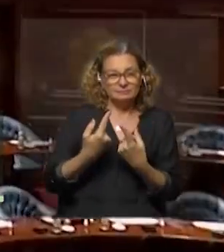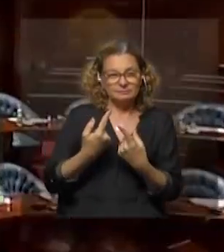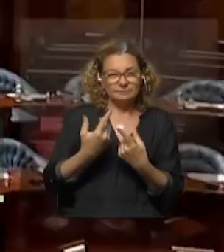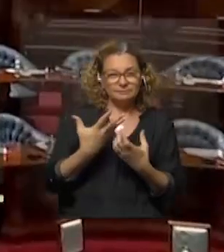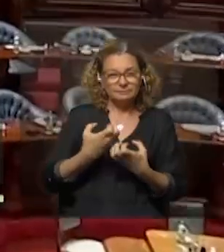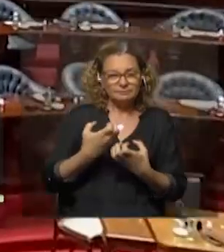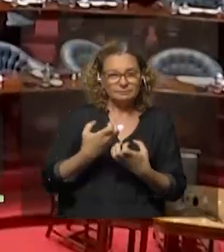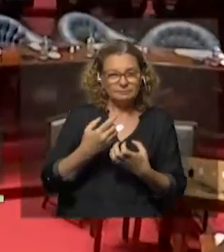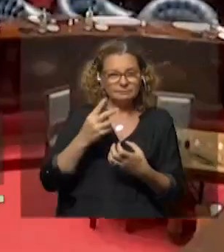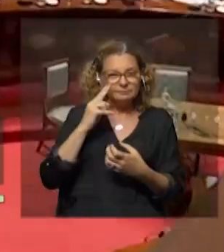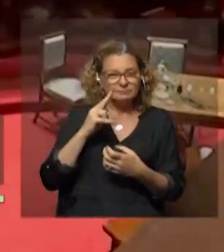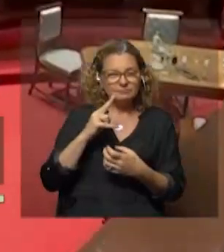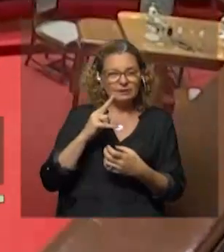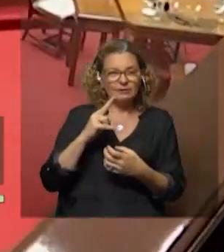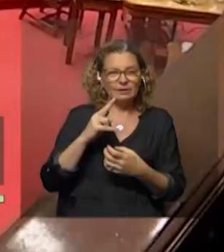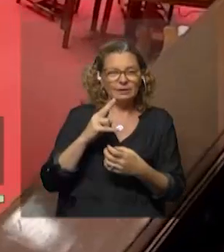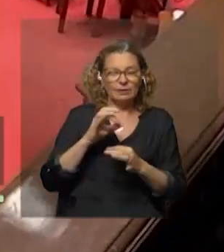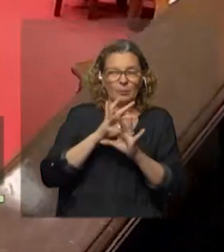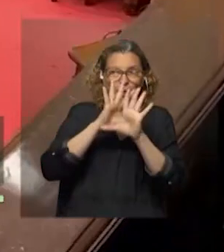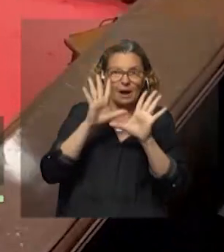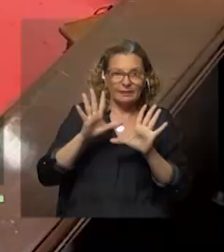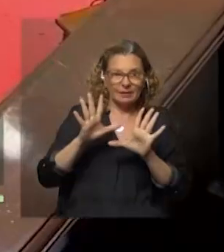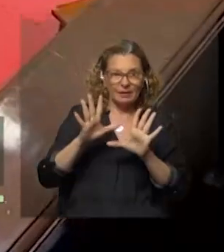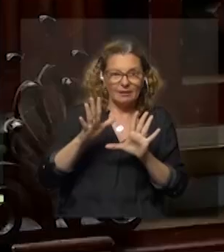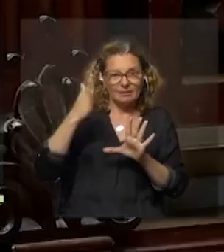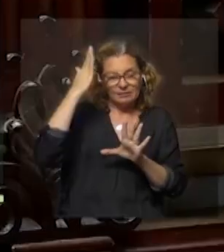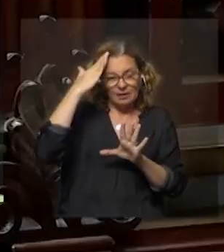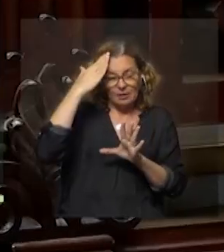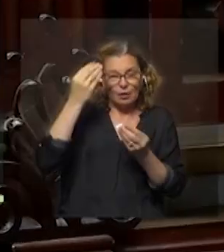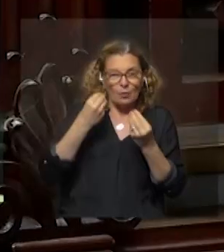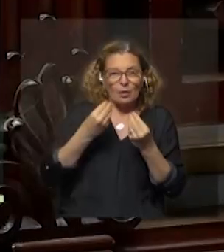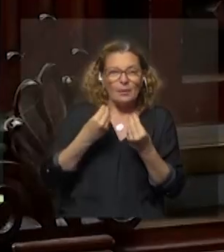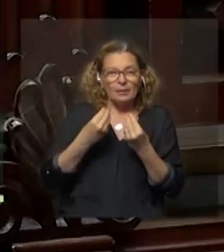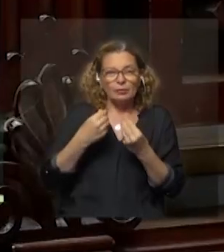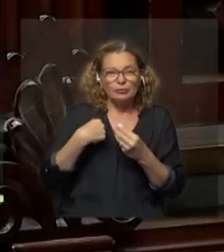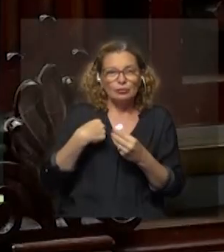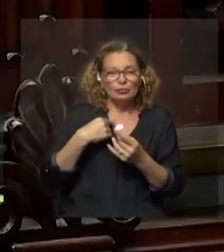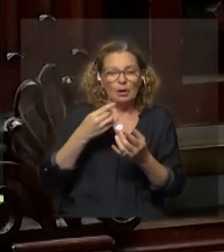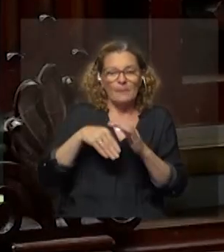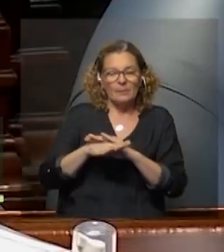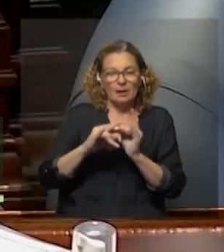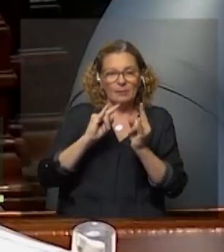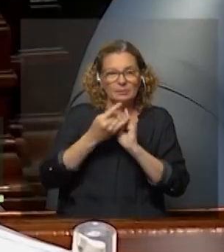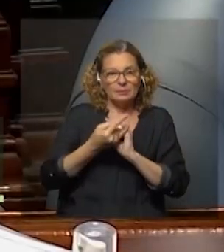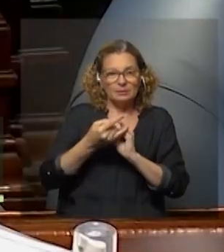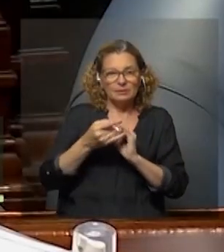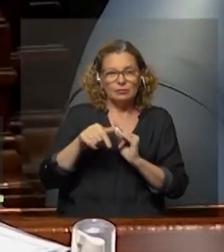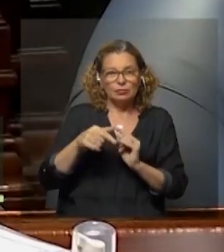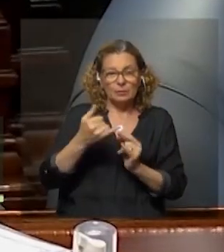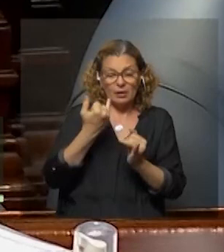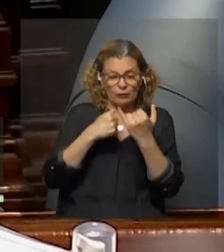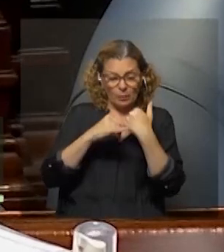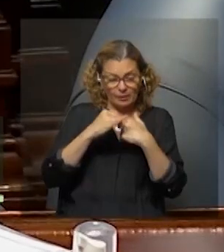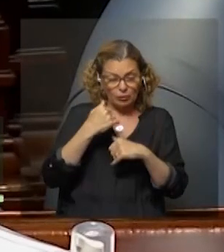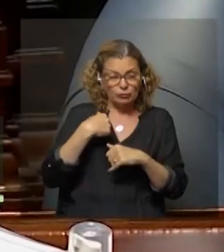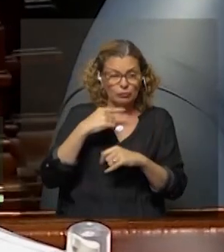apostar por la claridad por la transparencia saber las cosas como son yo soy un legislador yo también soy informado